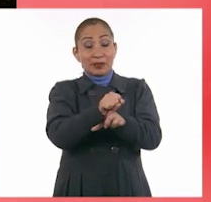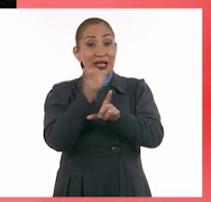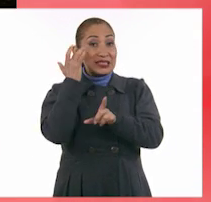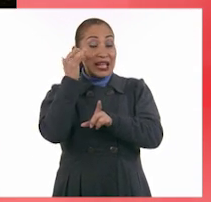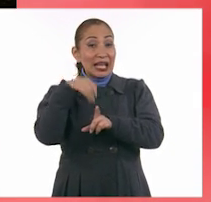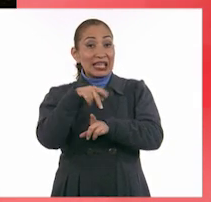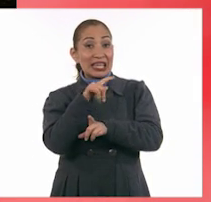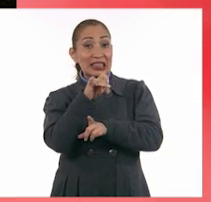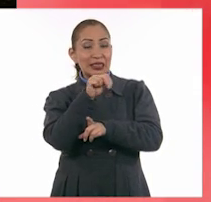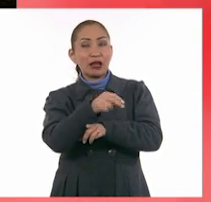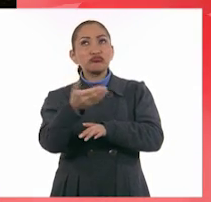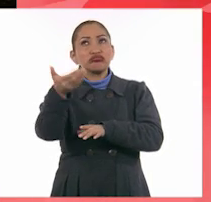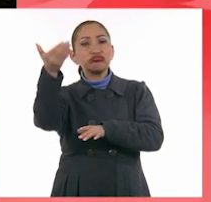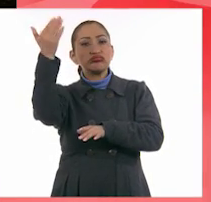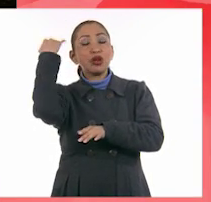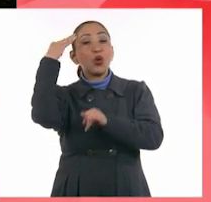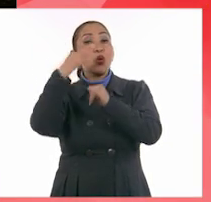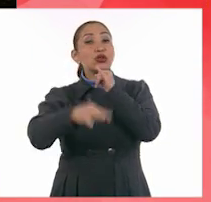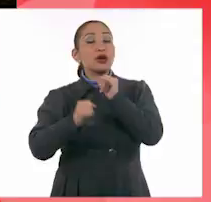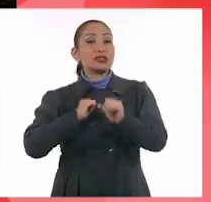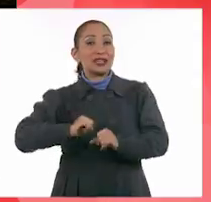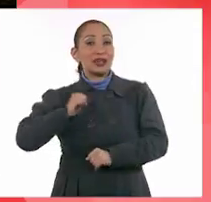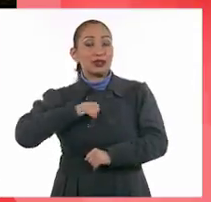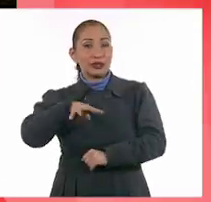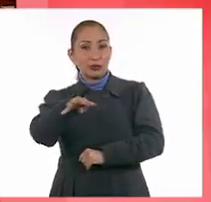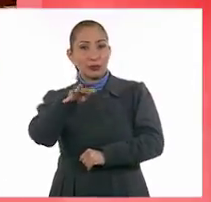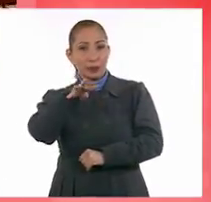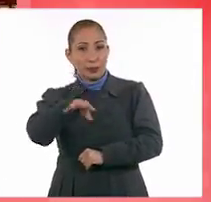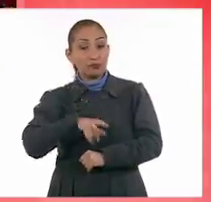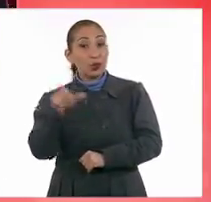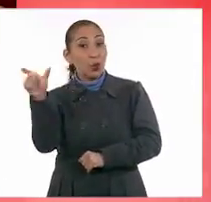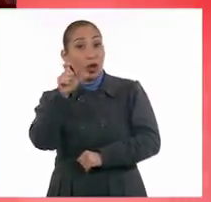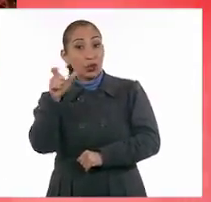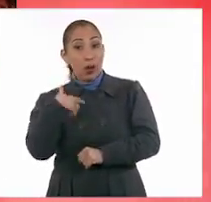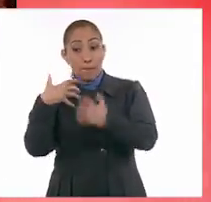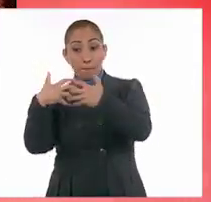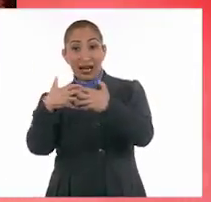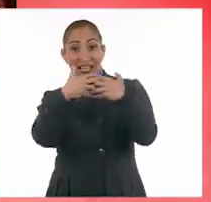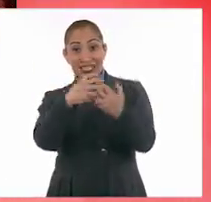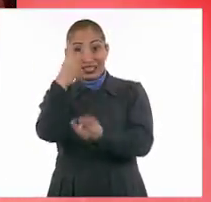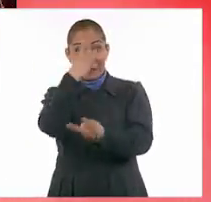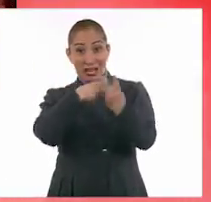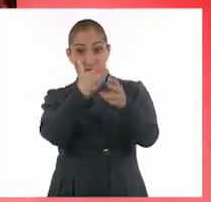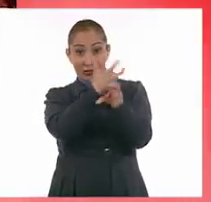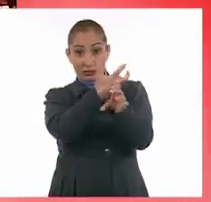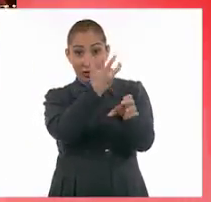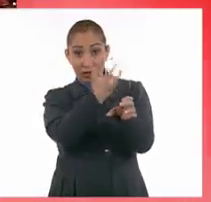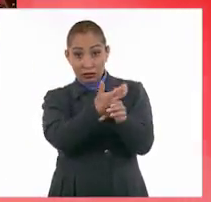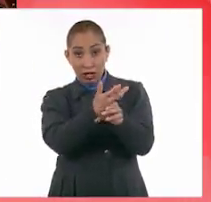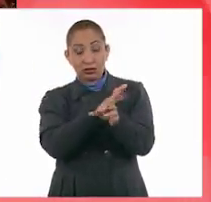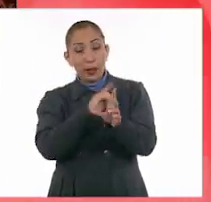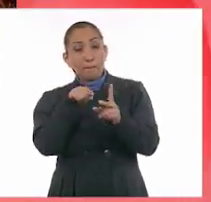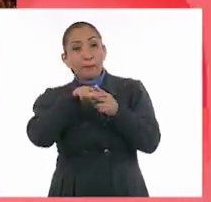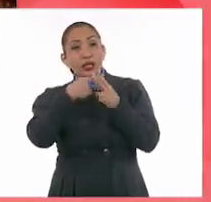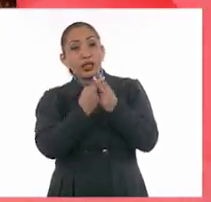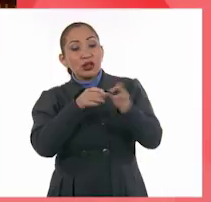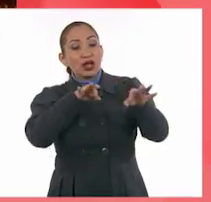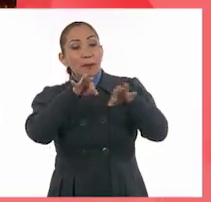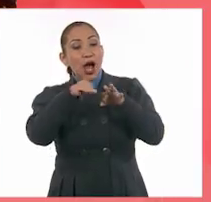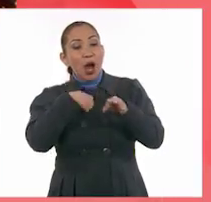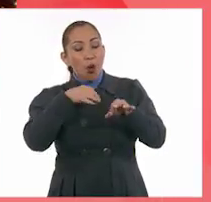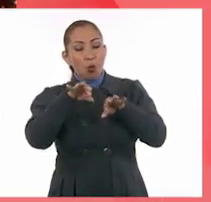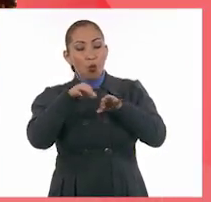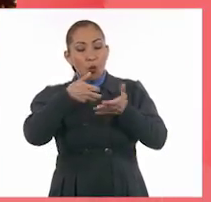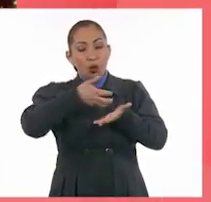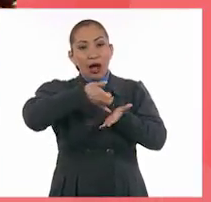San Quintín se remonta a finales del siglo XIX, cuando compañías de origen estadounidense comenzaron el trabajo de